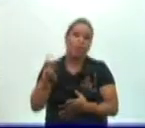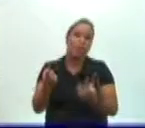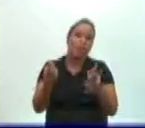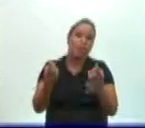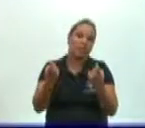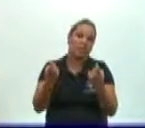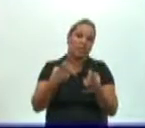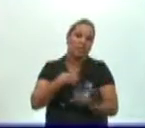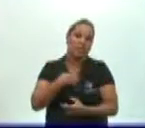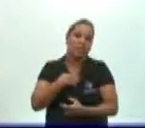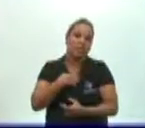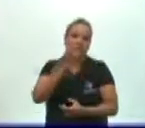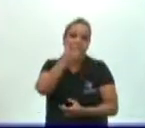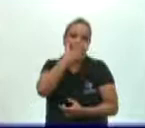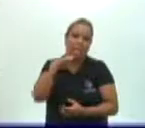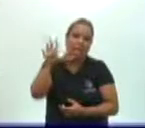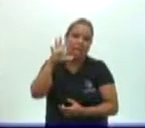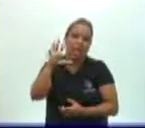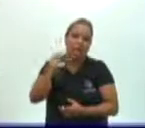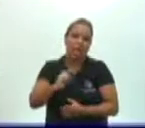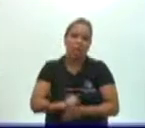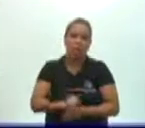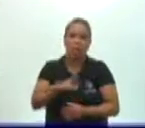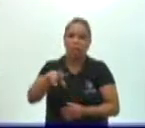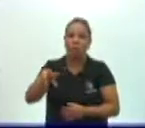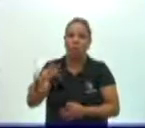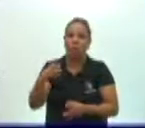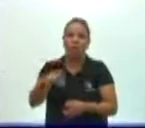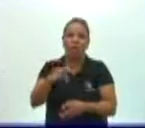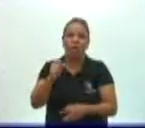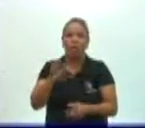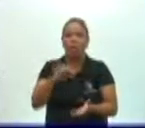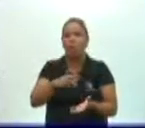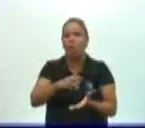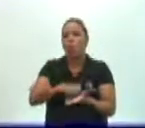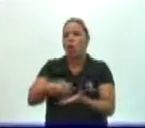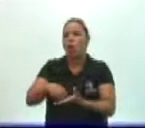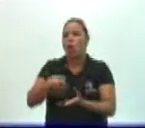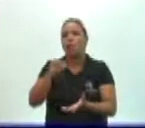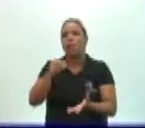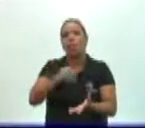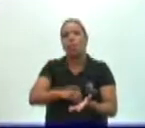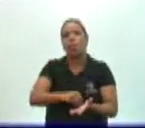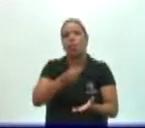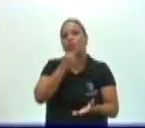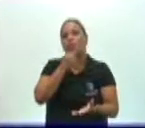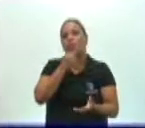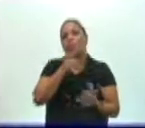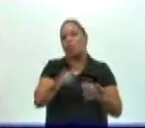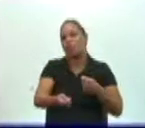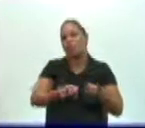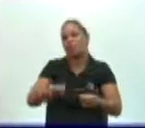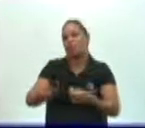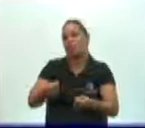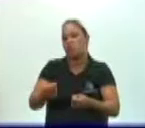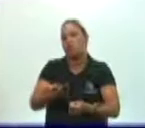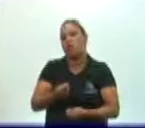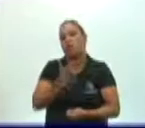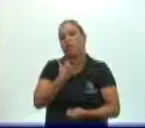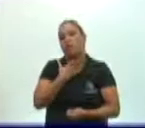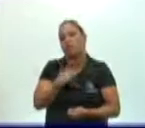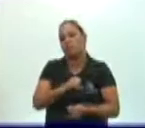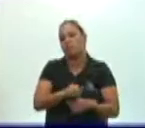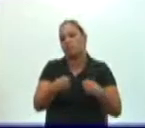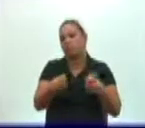explorar el interior del continente en busca de nuevos mercados y fuentes de materia prima, con los que podrían satisfacer las